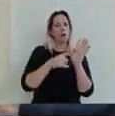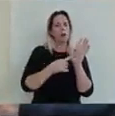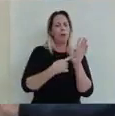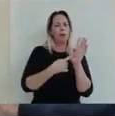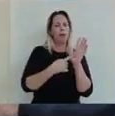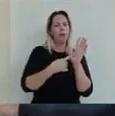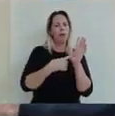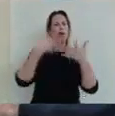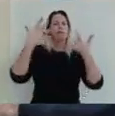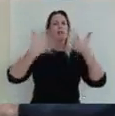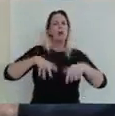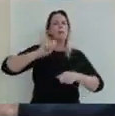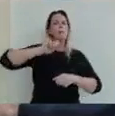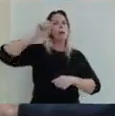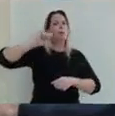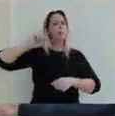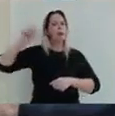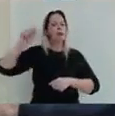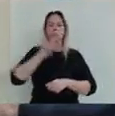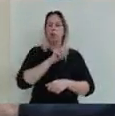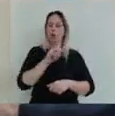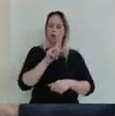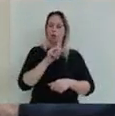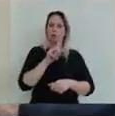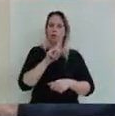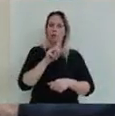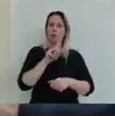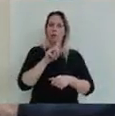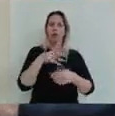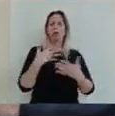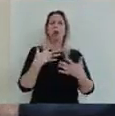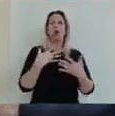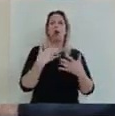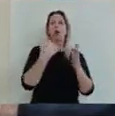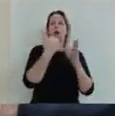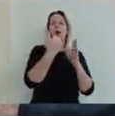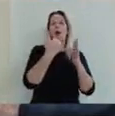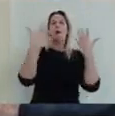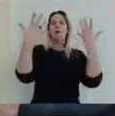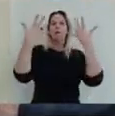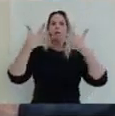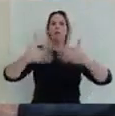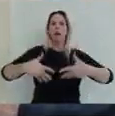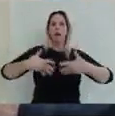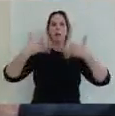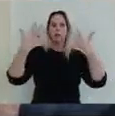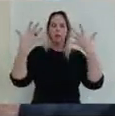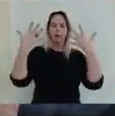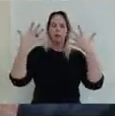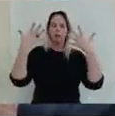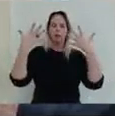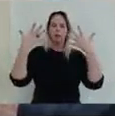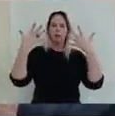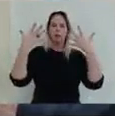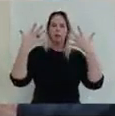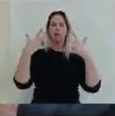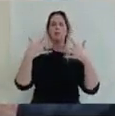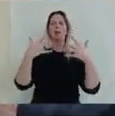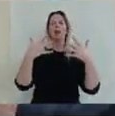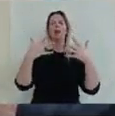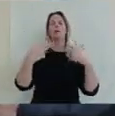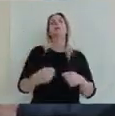mensuales. Acá se pide balances mensuales del año 2019 y balance anual correspondiente al